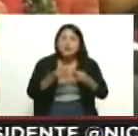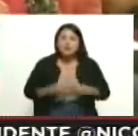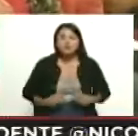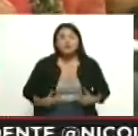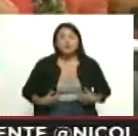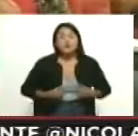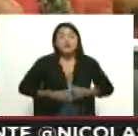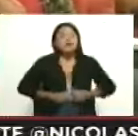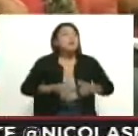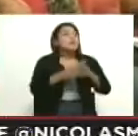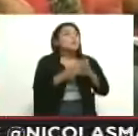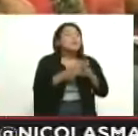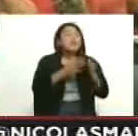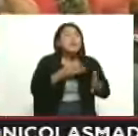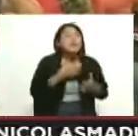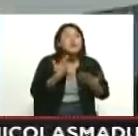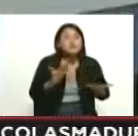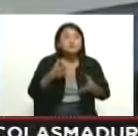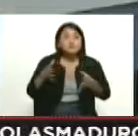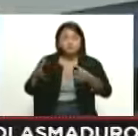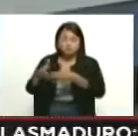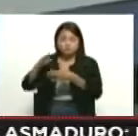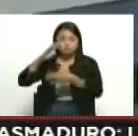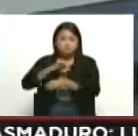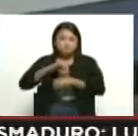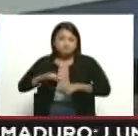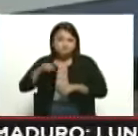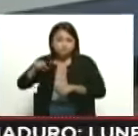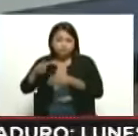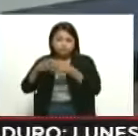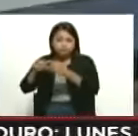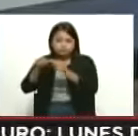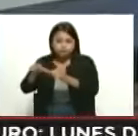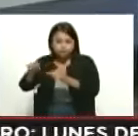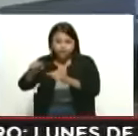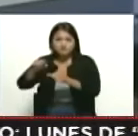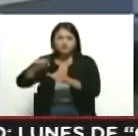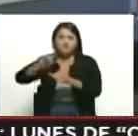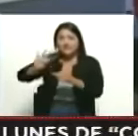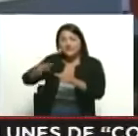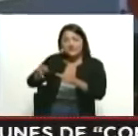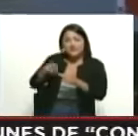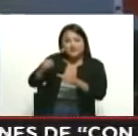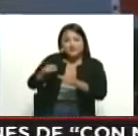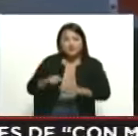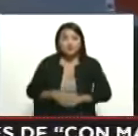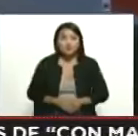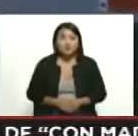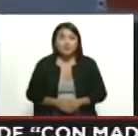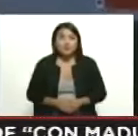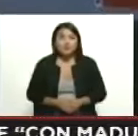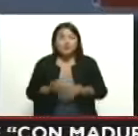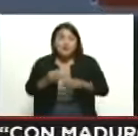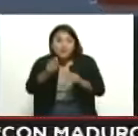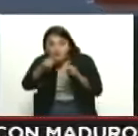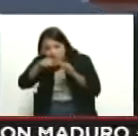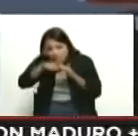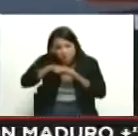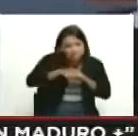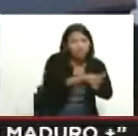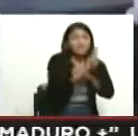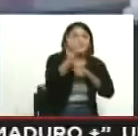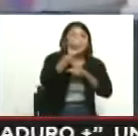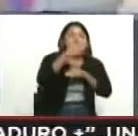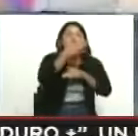Unidos lo que quiere es poner sus bases militares en ese territorio y meterse a territorio venezolano